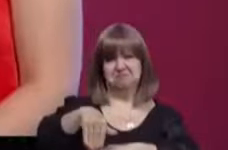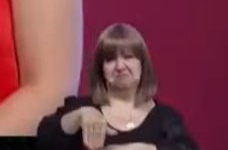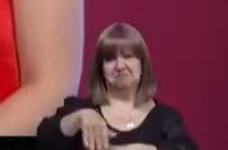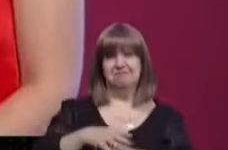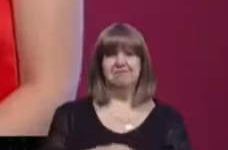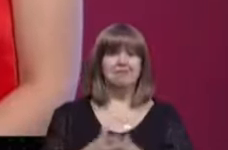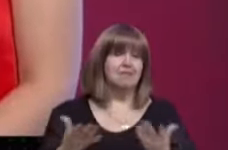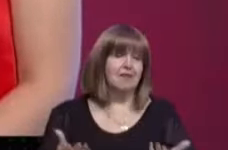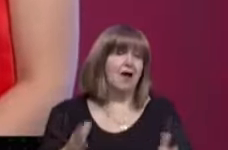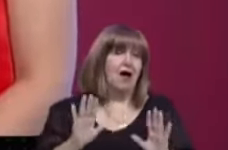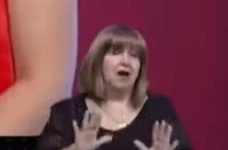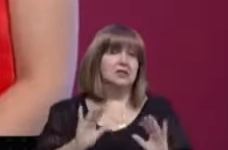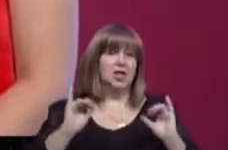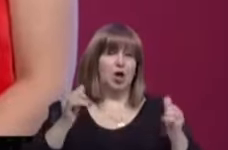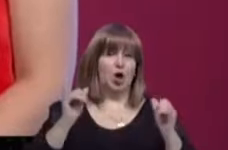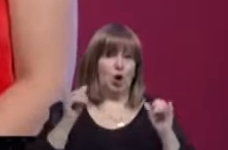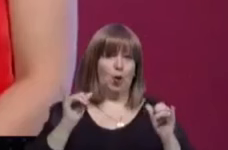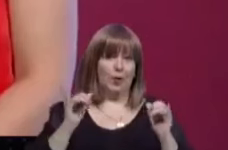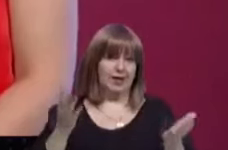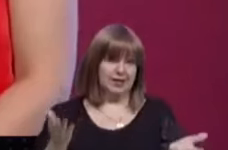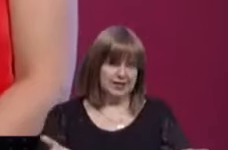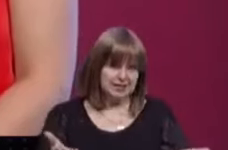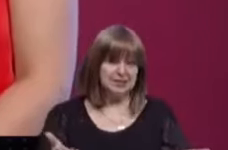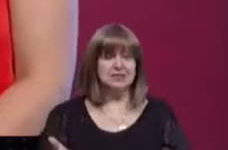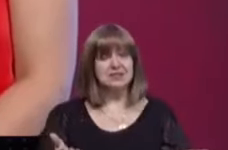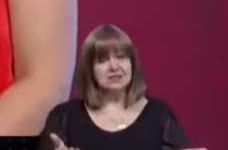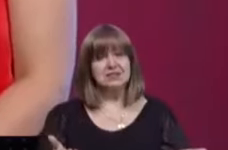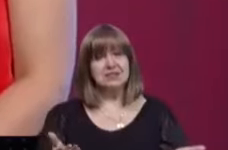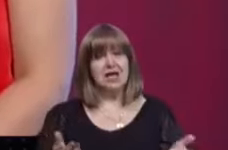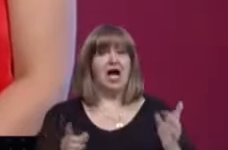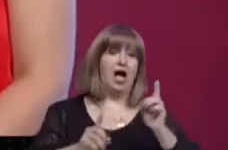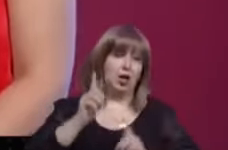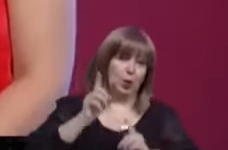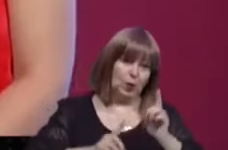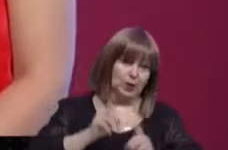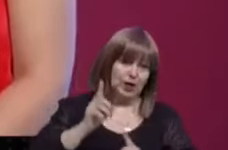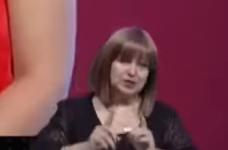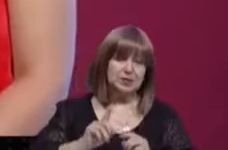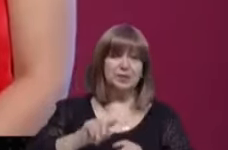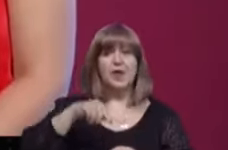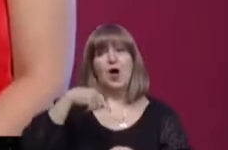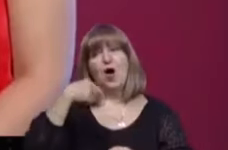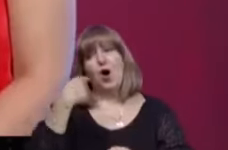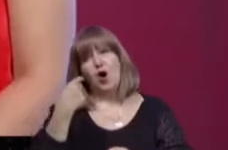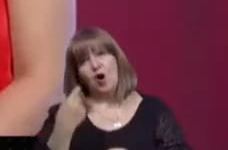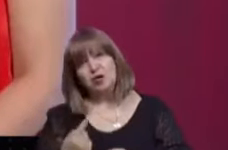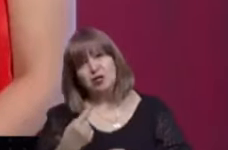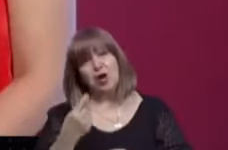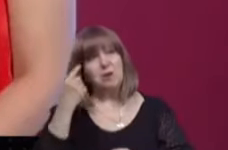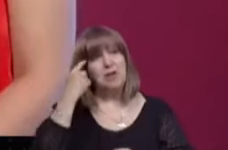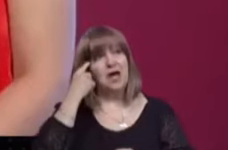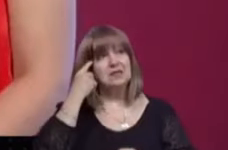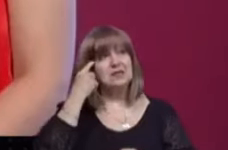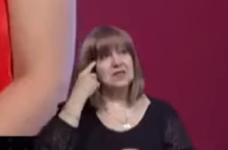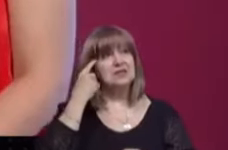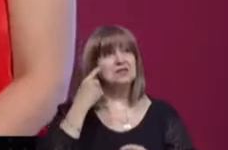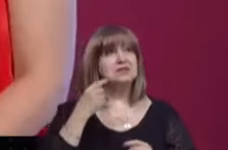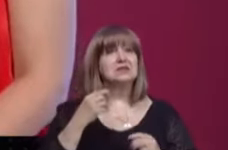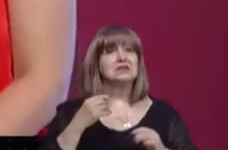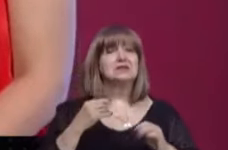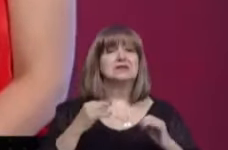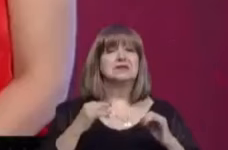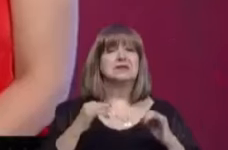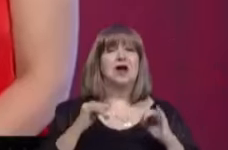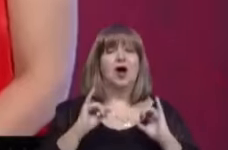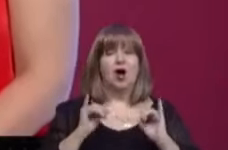Bueno, es parte de la realidad que se vive, pero hay otras situaciones, otros métodos que están tratando de llevar adelante los jóvenes y es